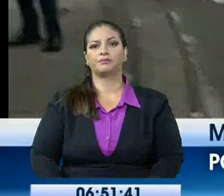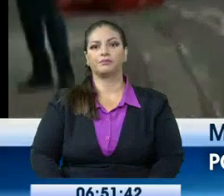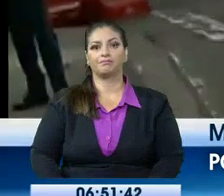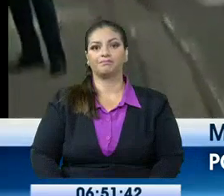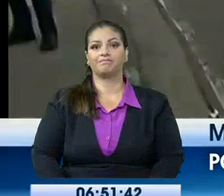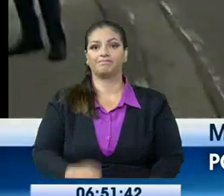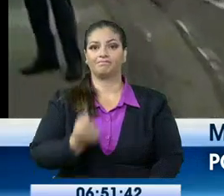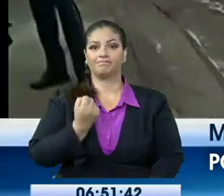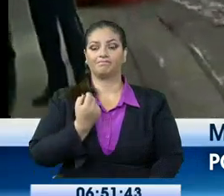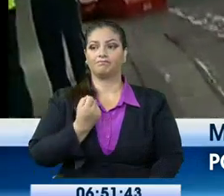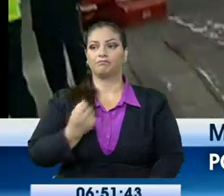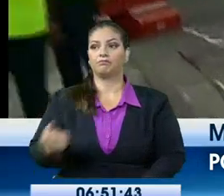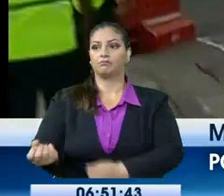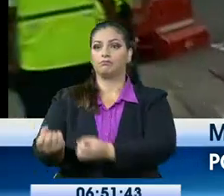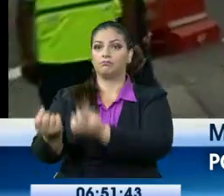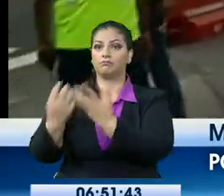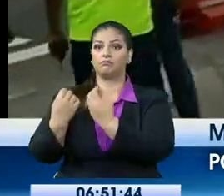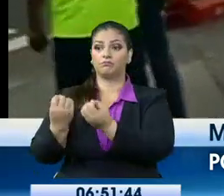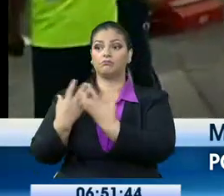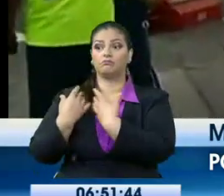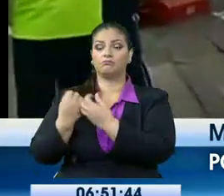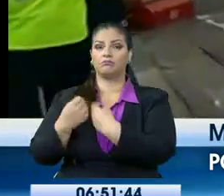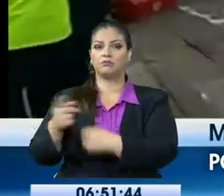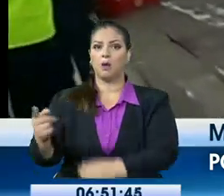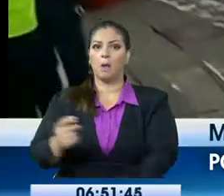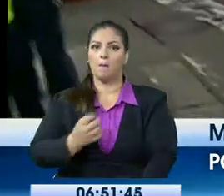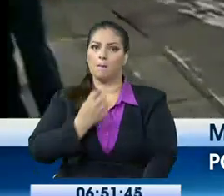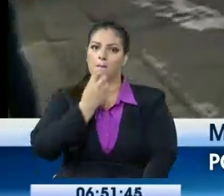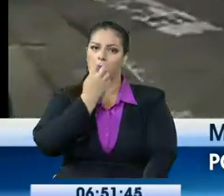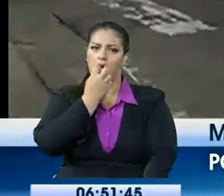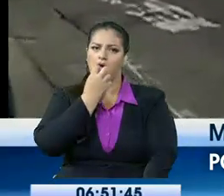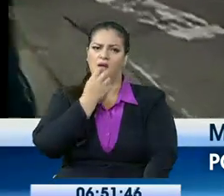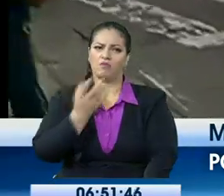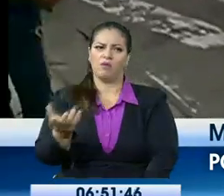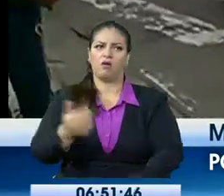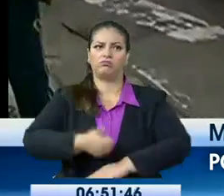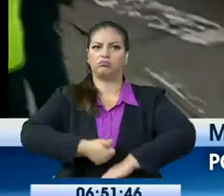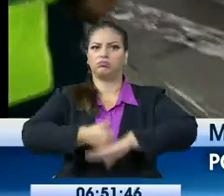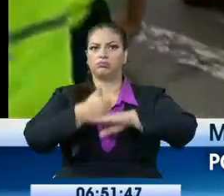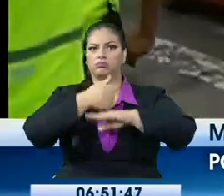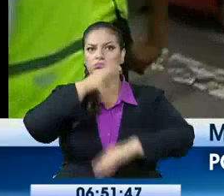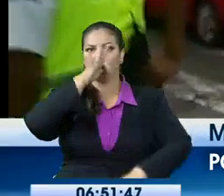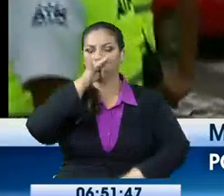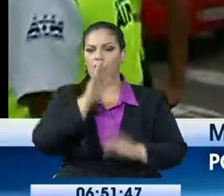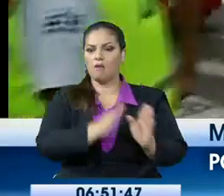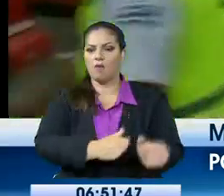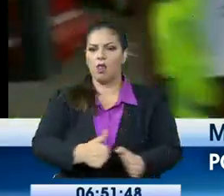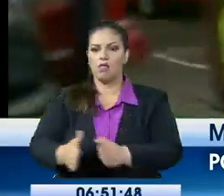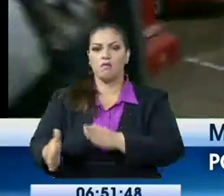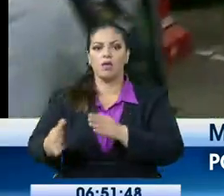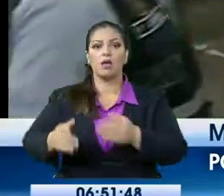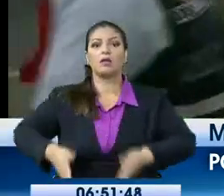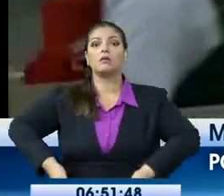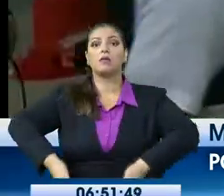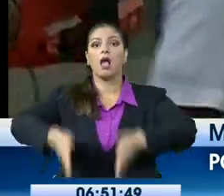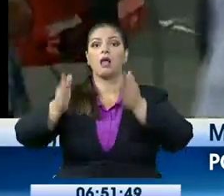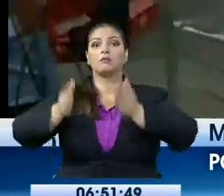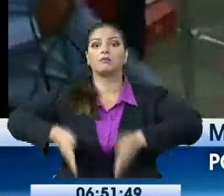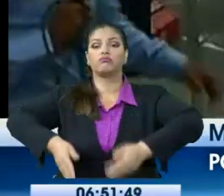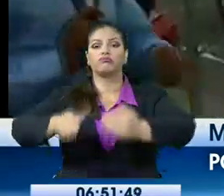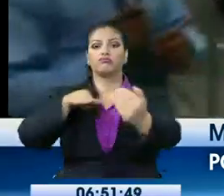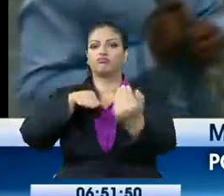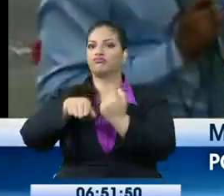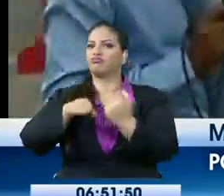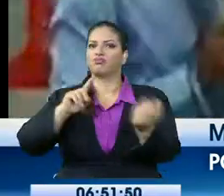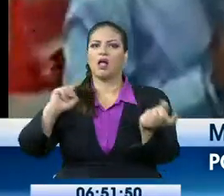encuentran conformes con el cambio que se ha dado en cuanto a la dirección de la calle